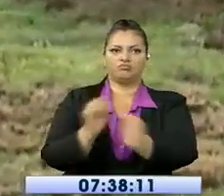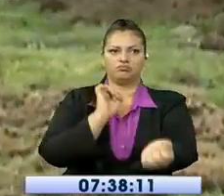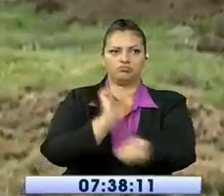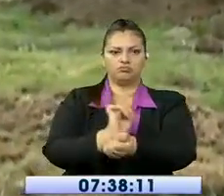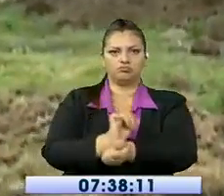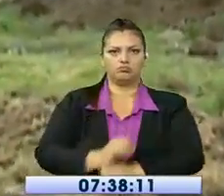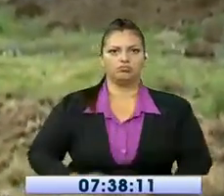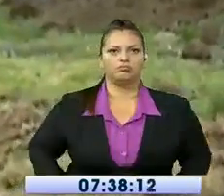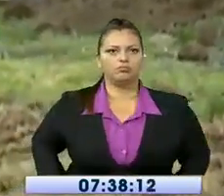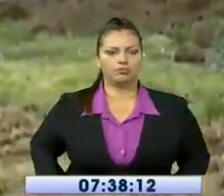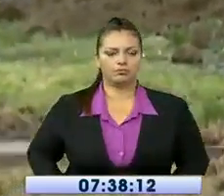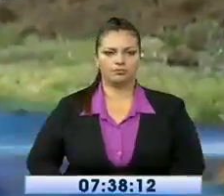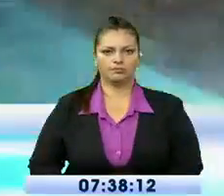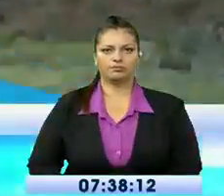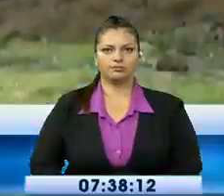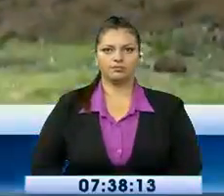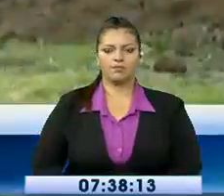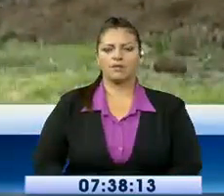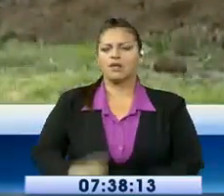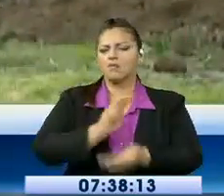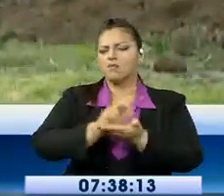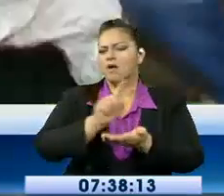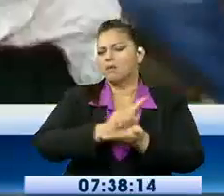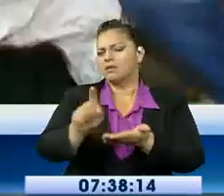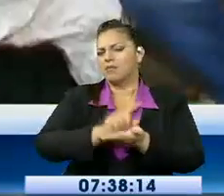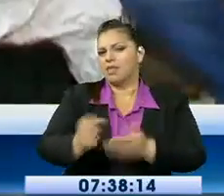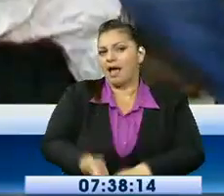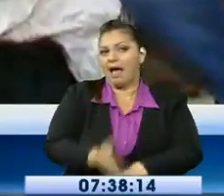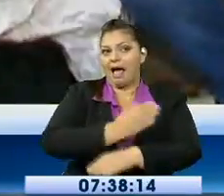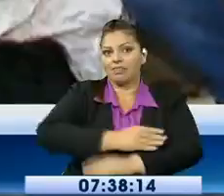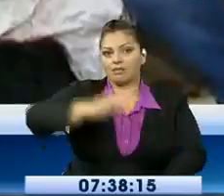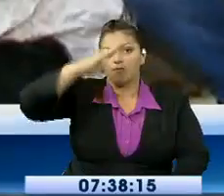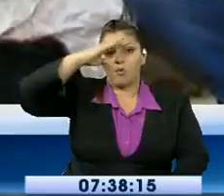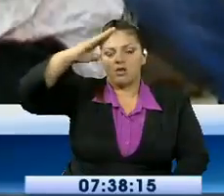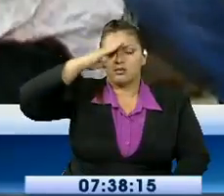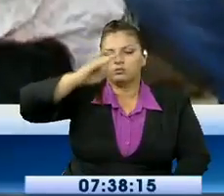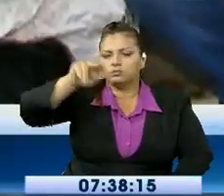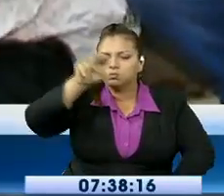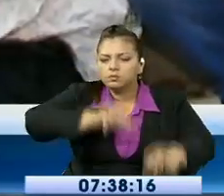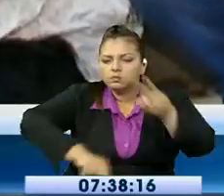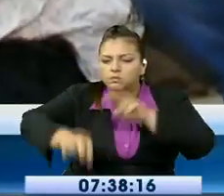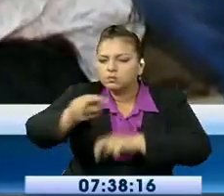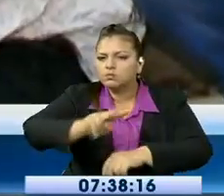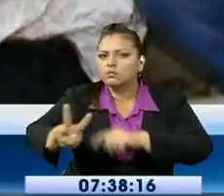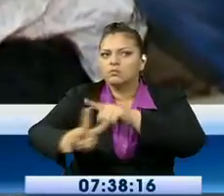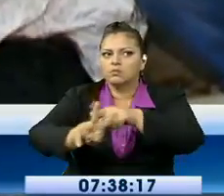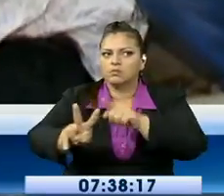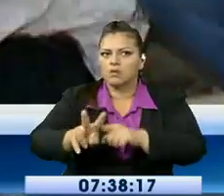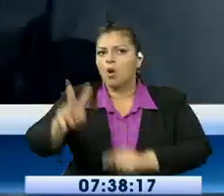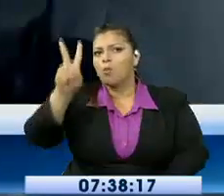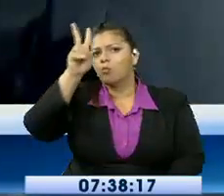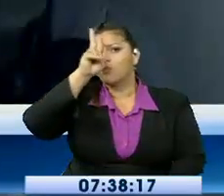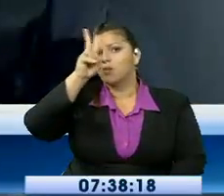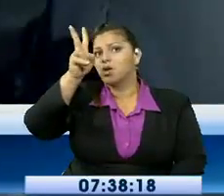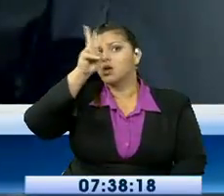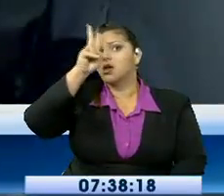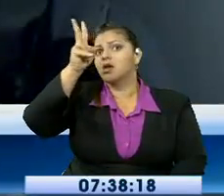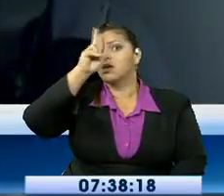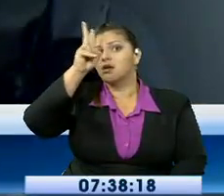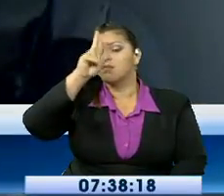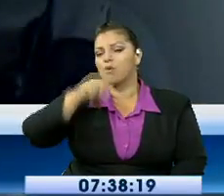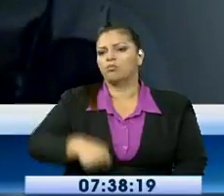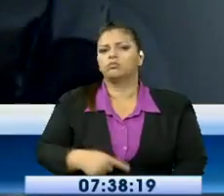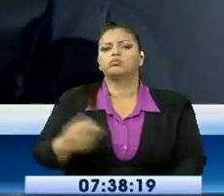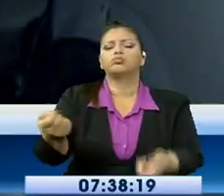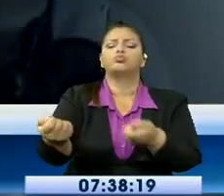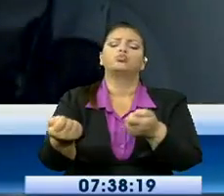Le seguían los movimientos hace varias semanas, según las investigaciones, bajo la fachada de hacer trabajos de jardinería. Los dos extranjeros se movilizaban en